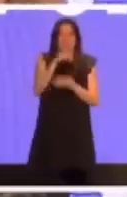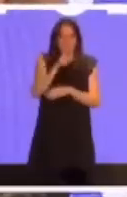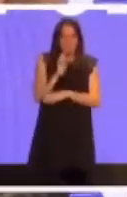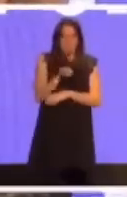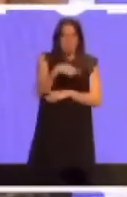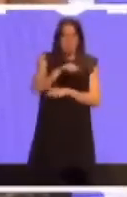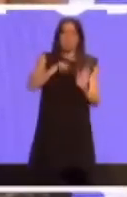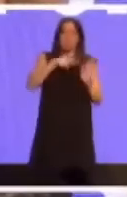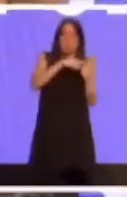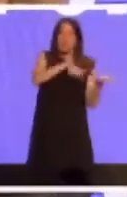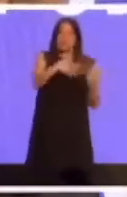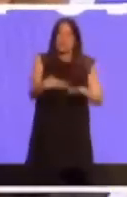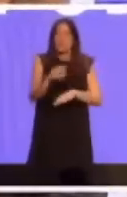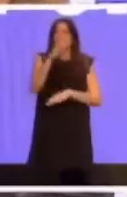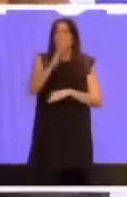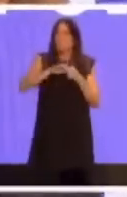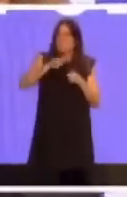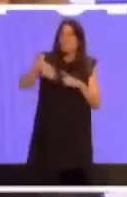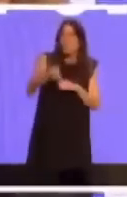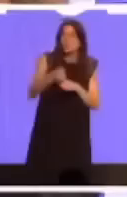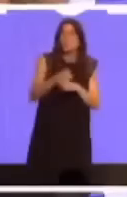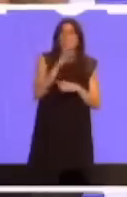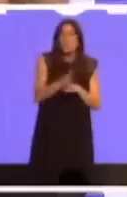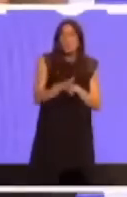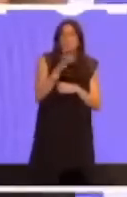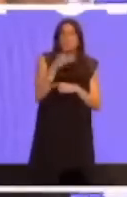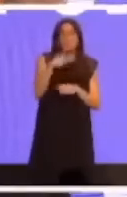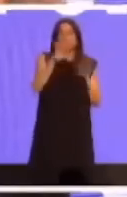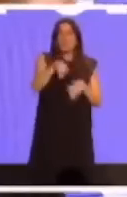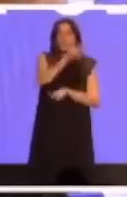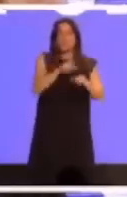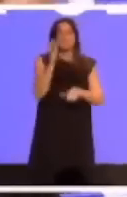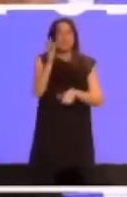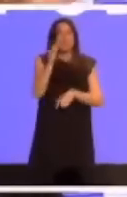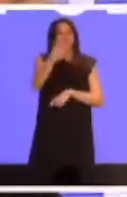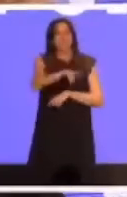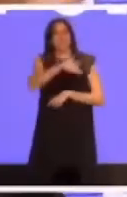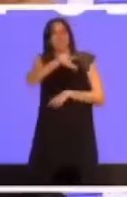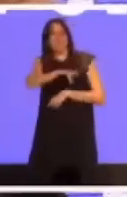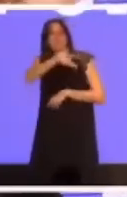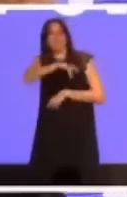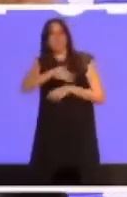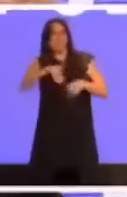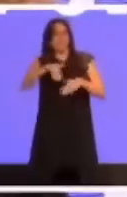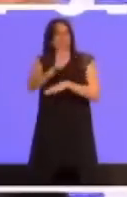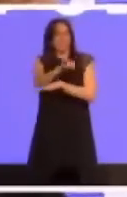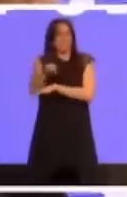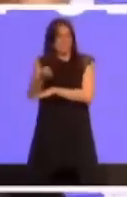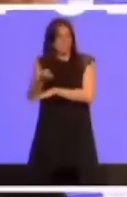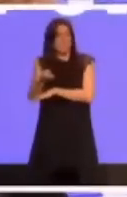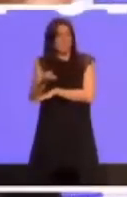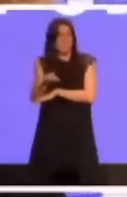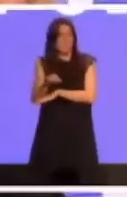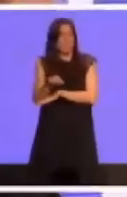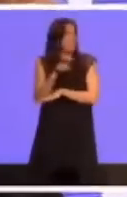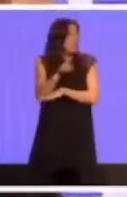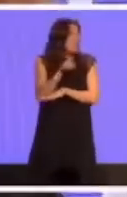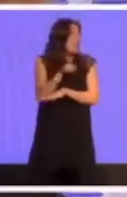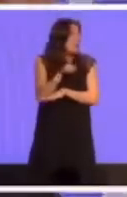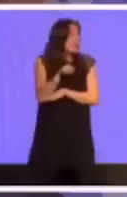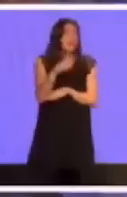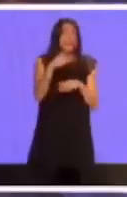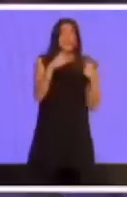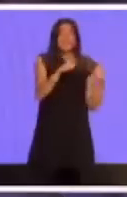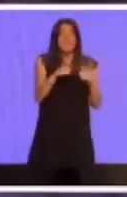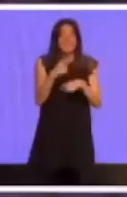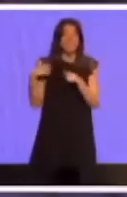aplicasen la ley cuatro años después porque estaban dejando a las mujeres sin la adecuada protección del estado y lo que estaban preguntando esos